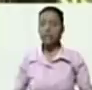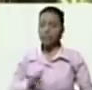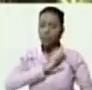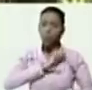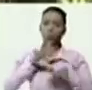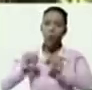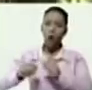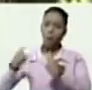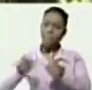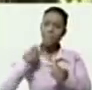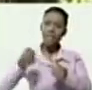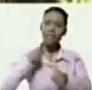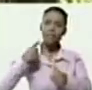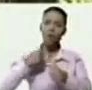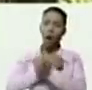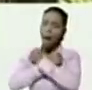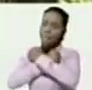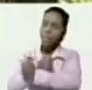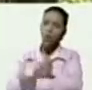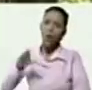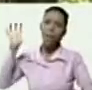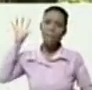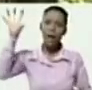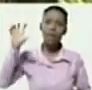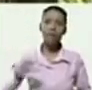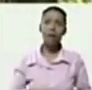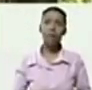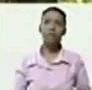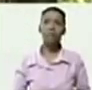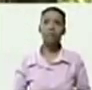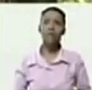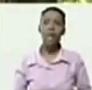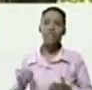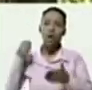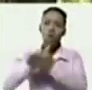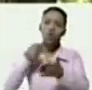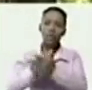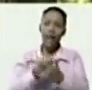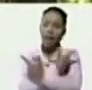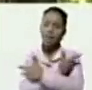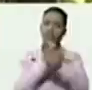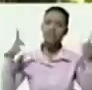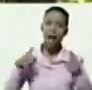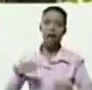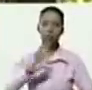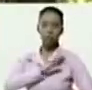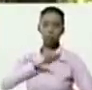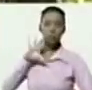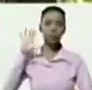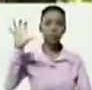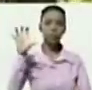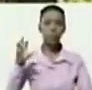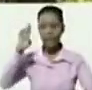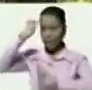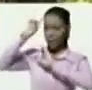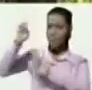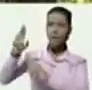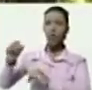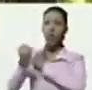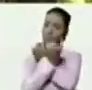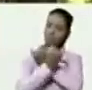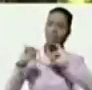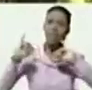los principios de amor a la patria, de luchar por la libertad, por la soberanía, del respeto a la